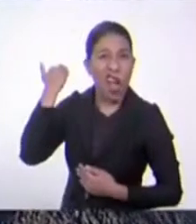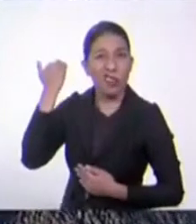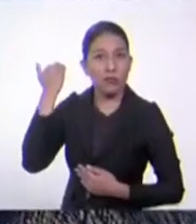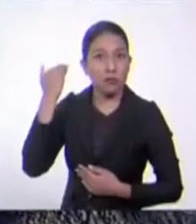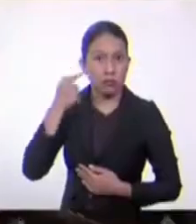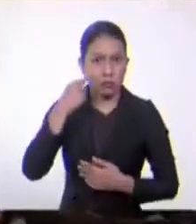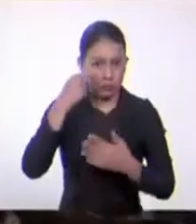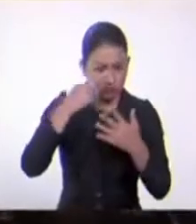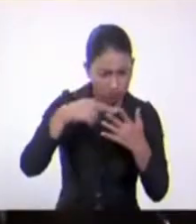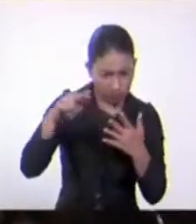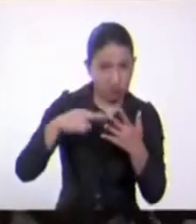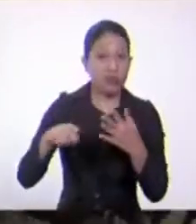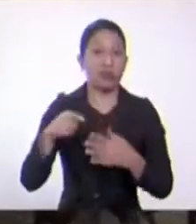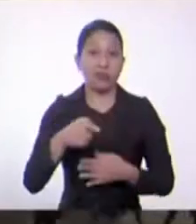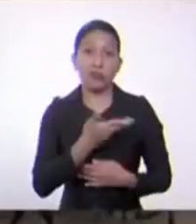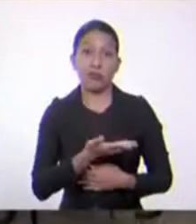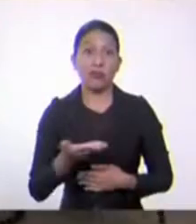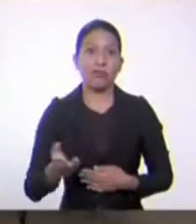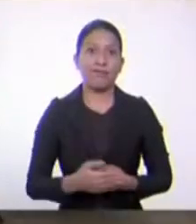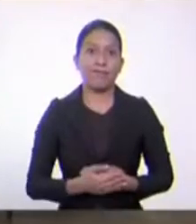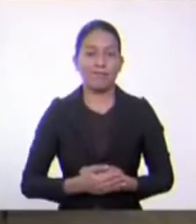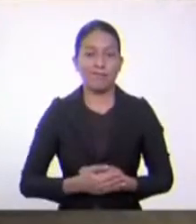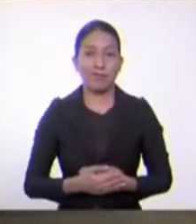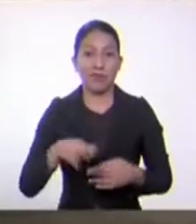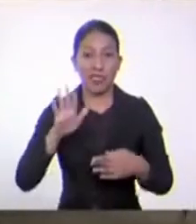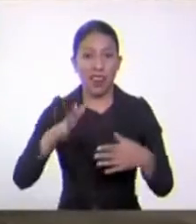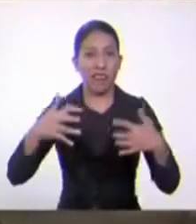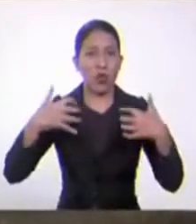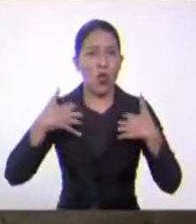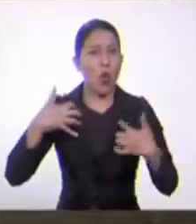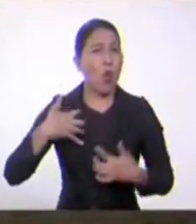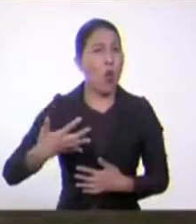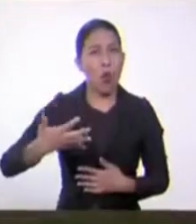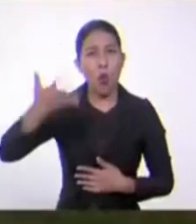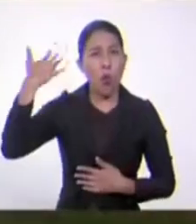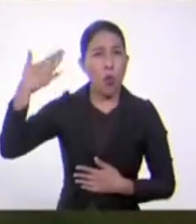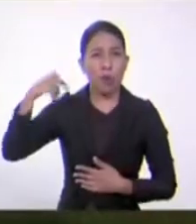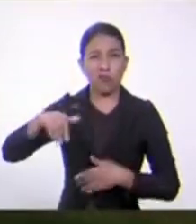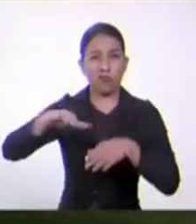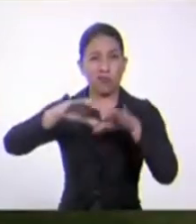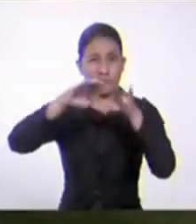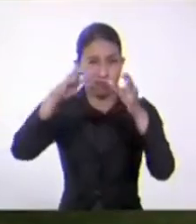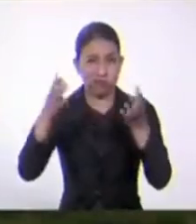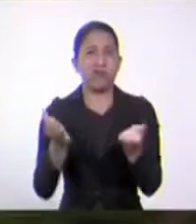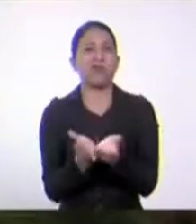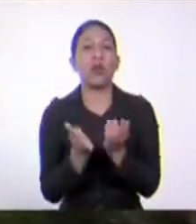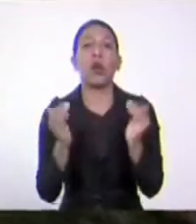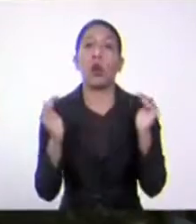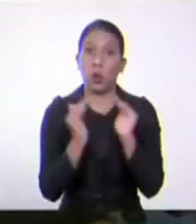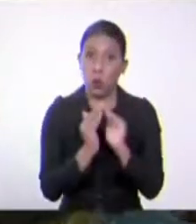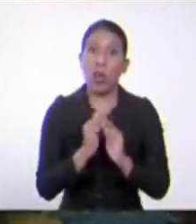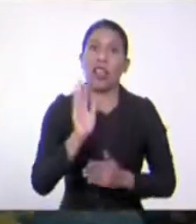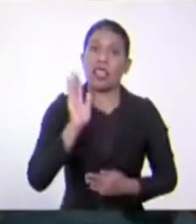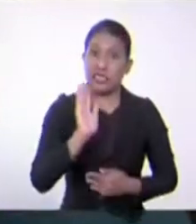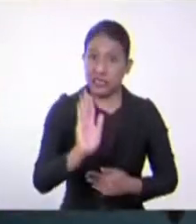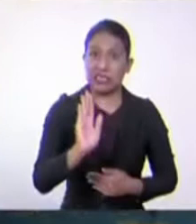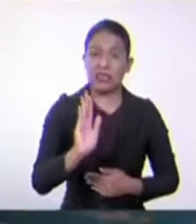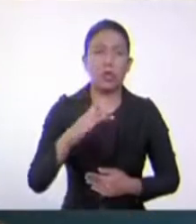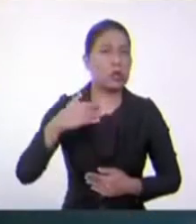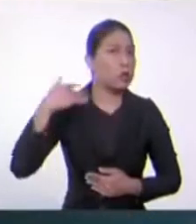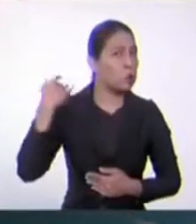registro fósil. Así como la vida es tan antigua en este planeta, también de esa misma forma hay una